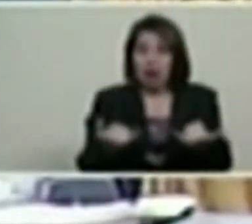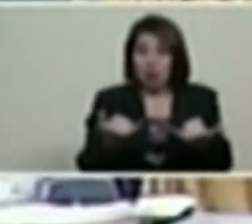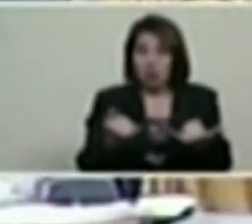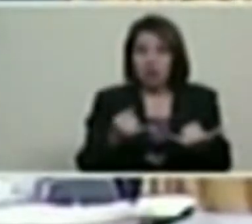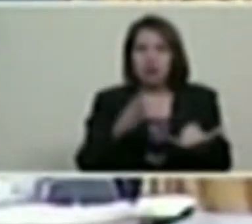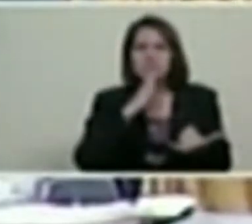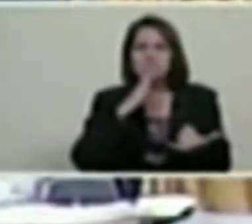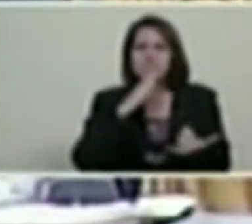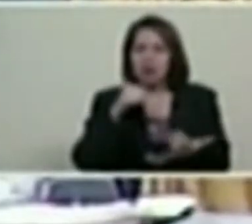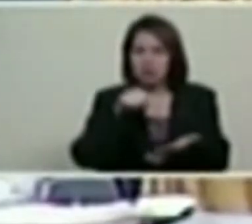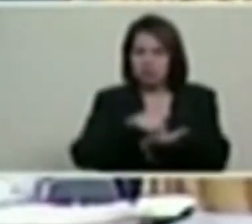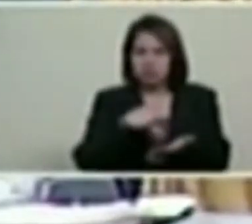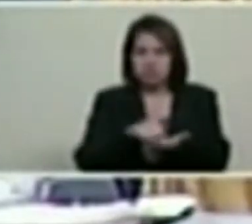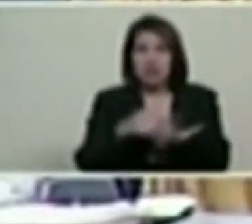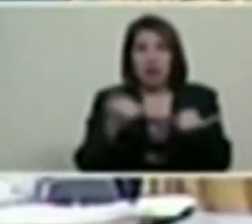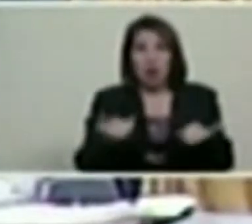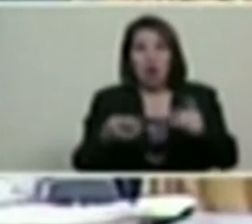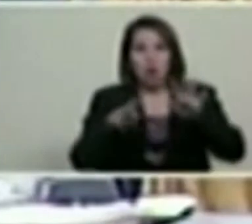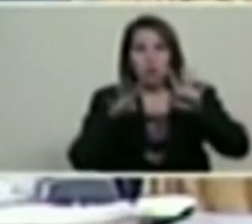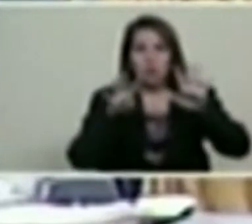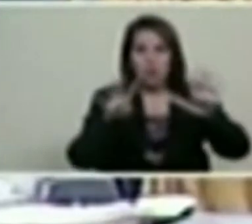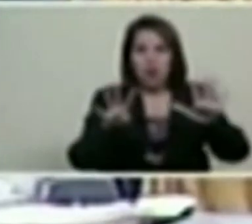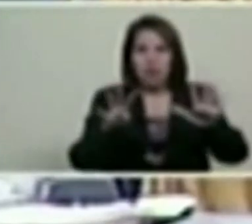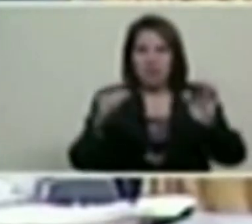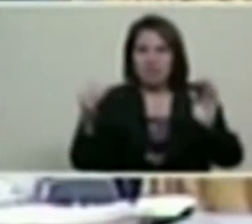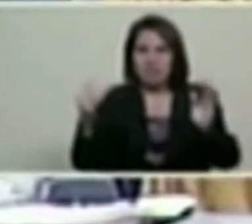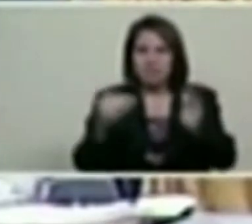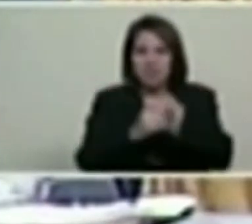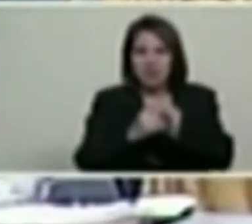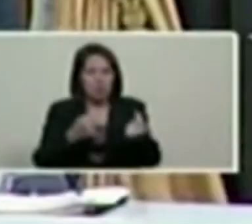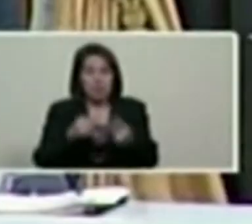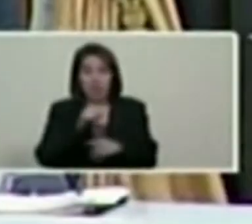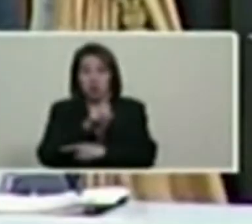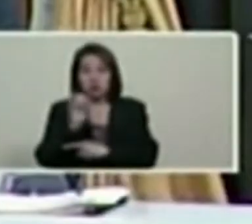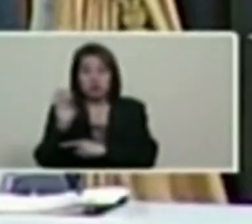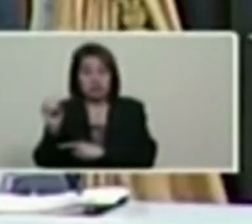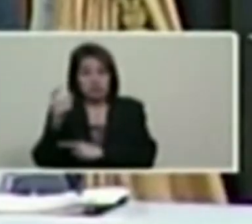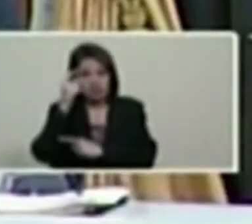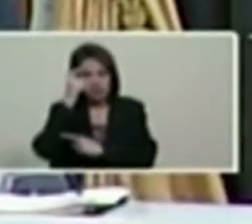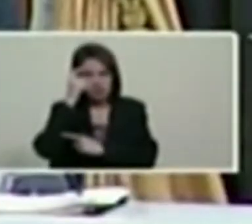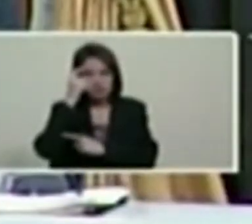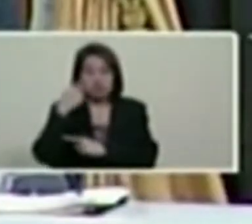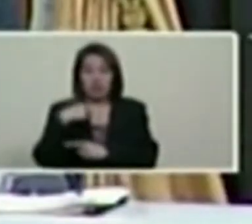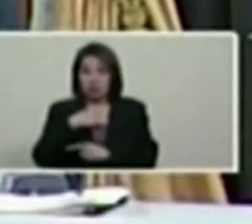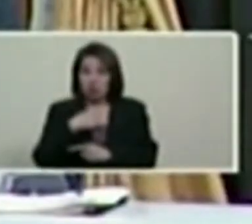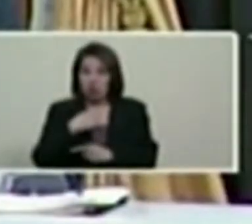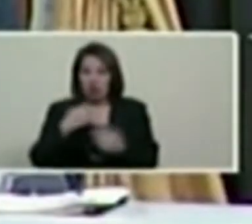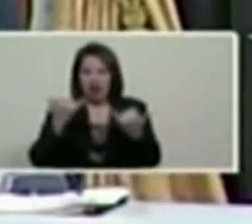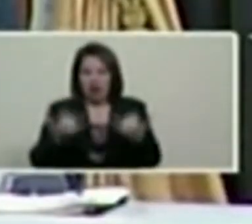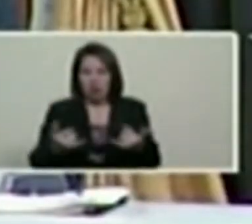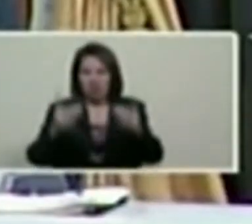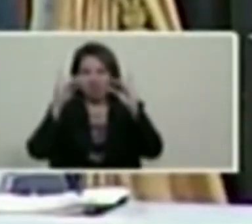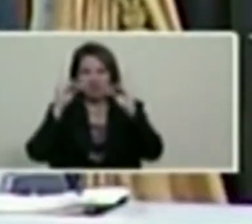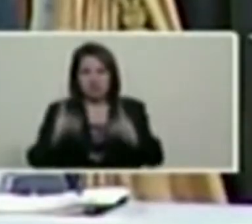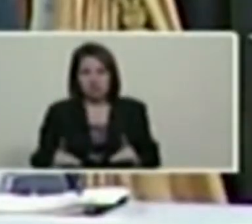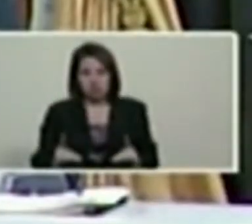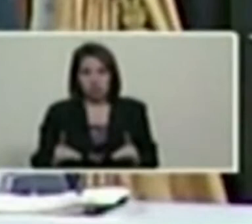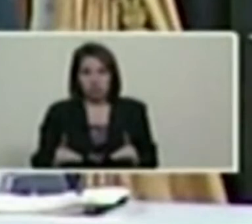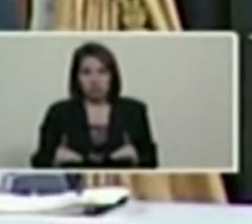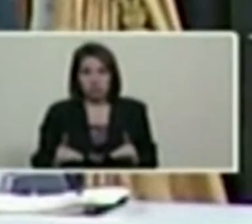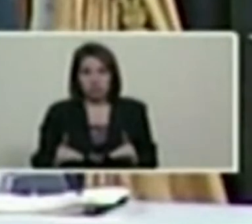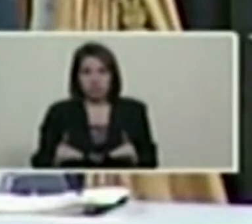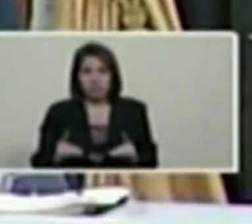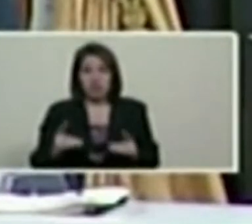el precio del petróleo bolívares sobra con las medidas implantadas en agosto el gobierno asegura que los